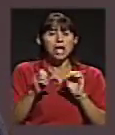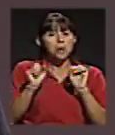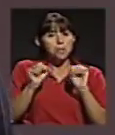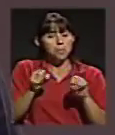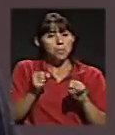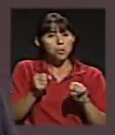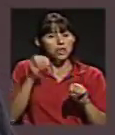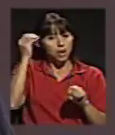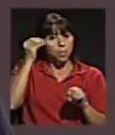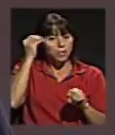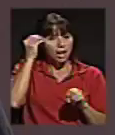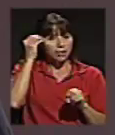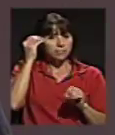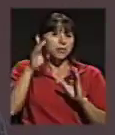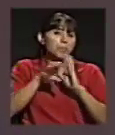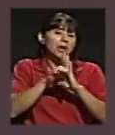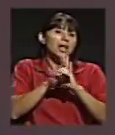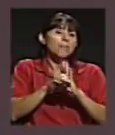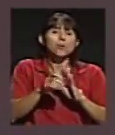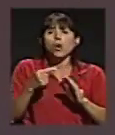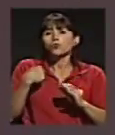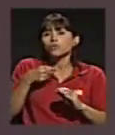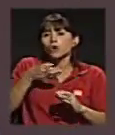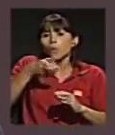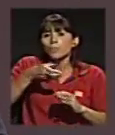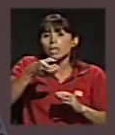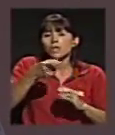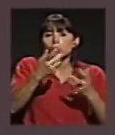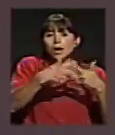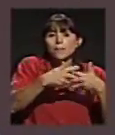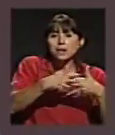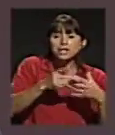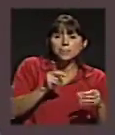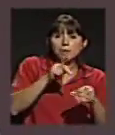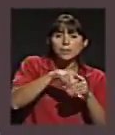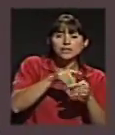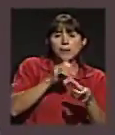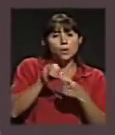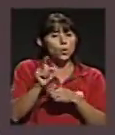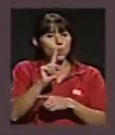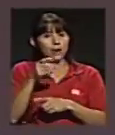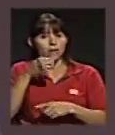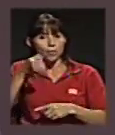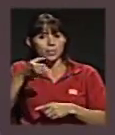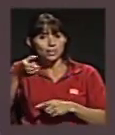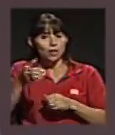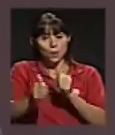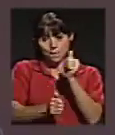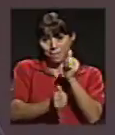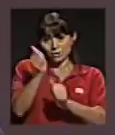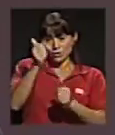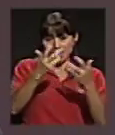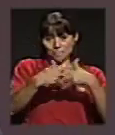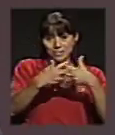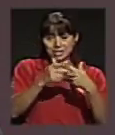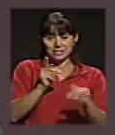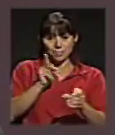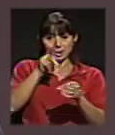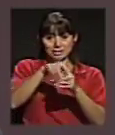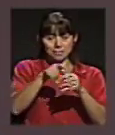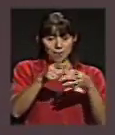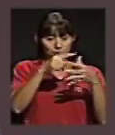bueno, recomiendo a tal empresa que está participando o no la recomiendo. La mayoría de empresas, de operadores que participaron en este